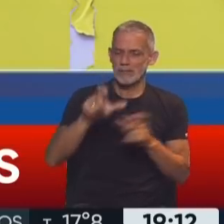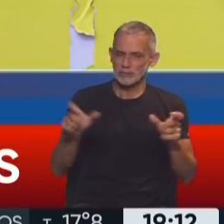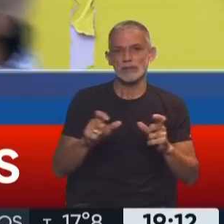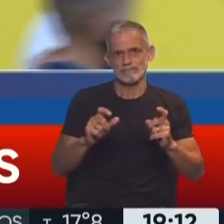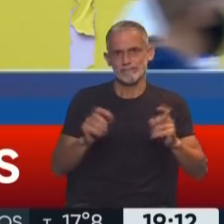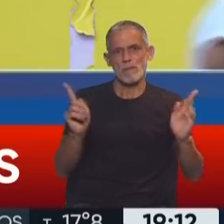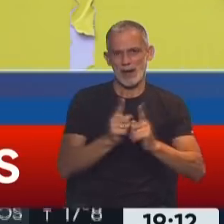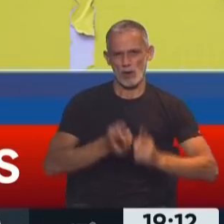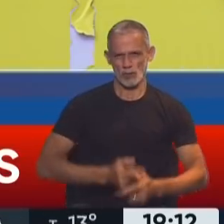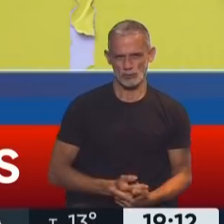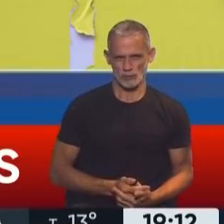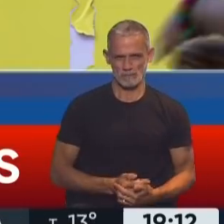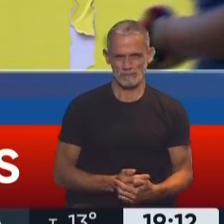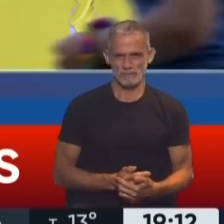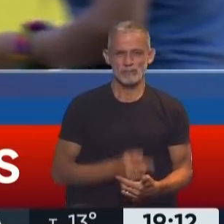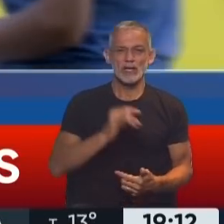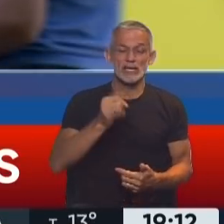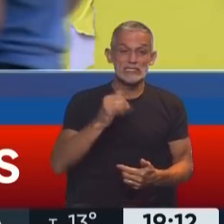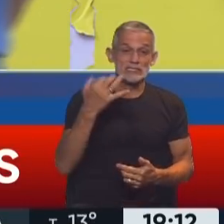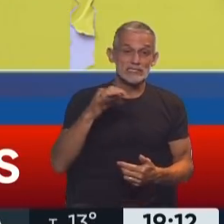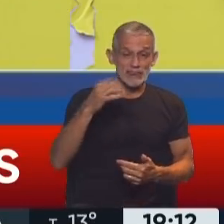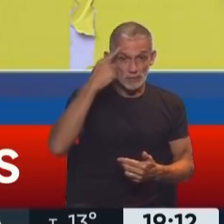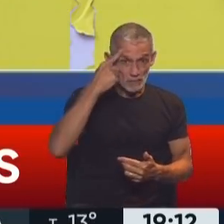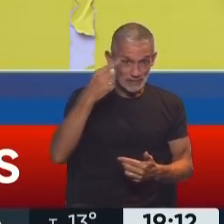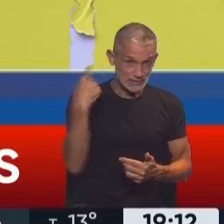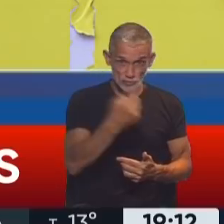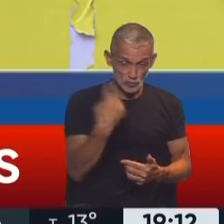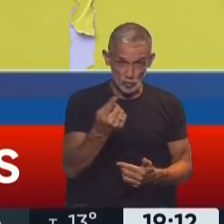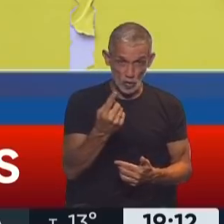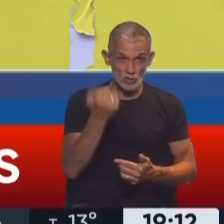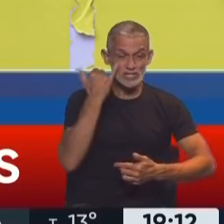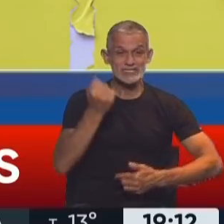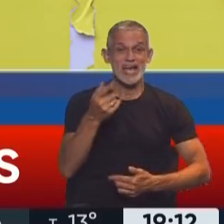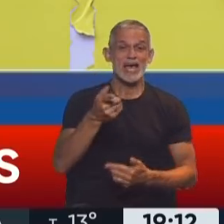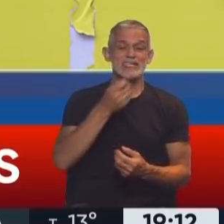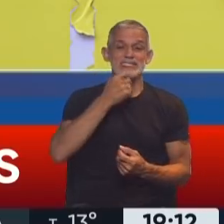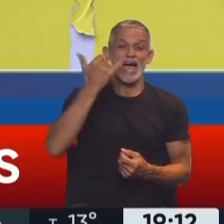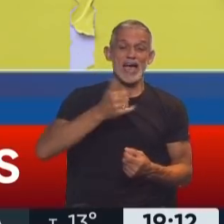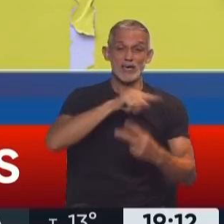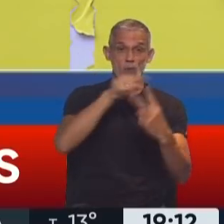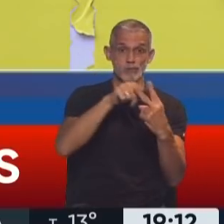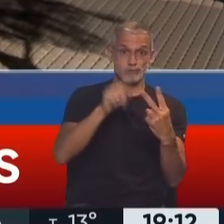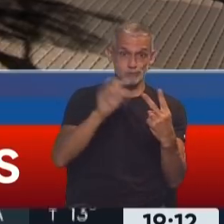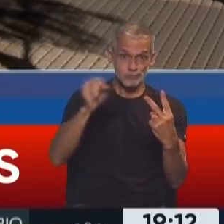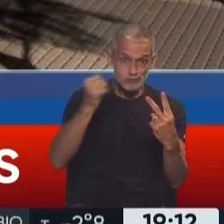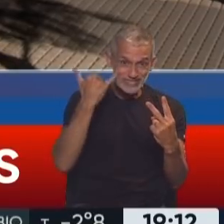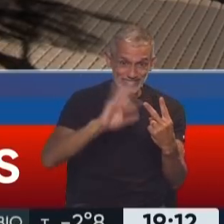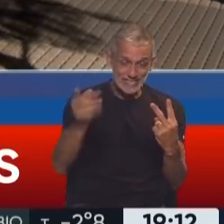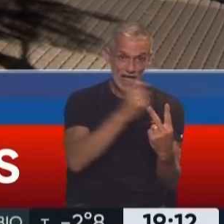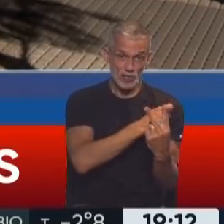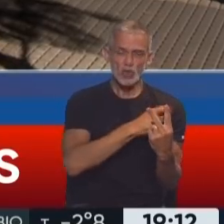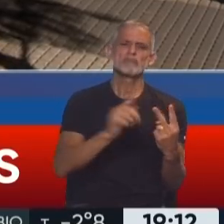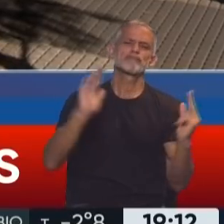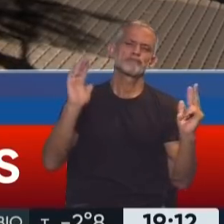problemas. Lo que sí tienen que tener en cuenta, que ya el hecho de tener 2 dosis